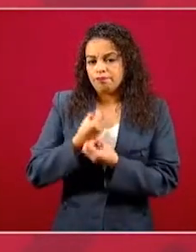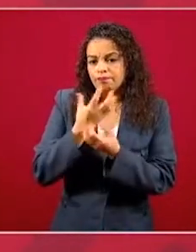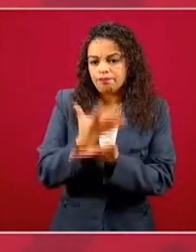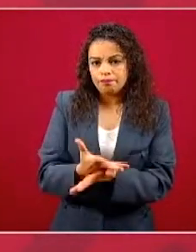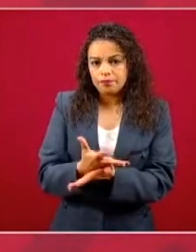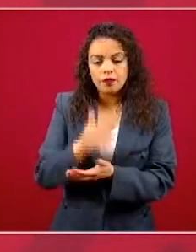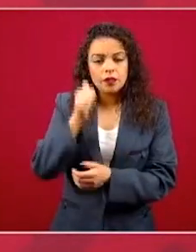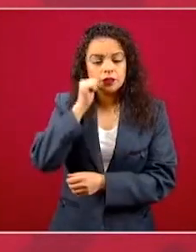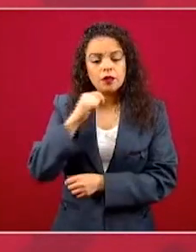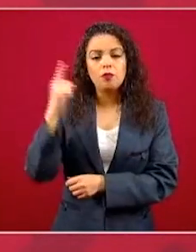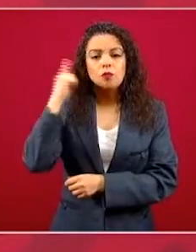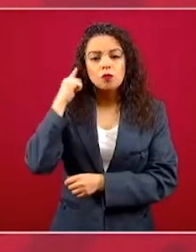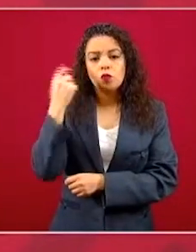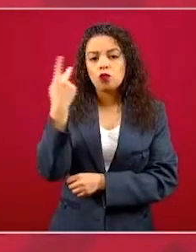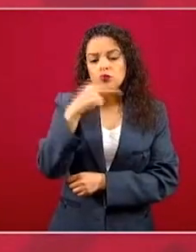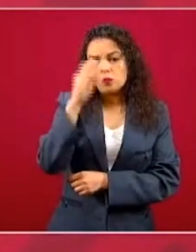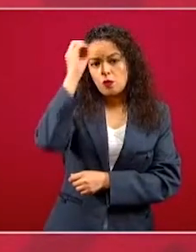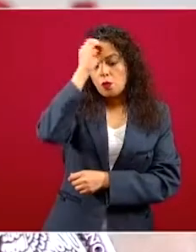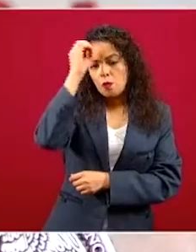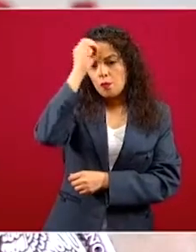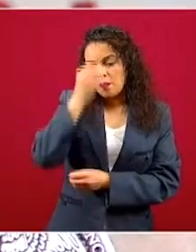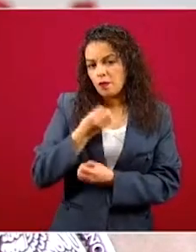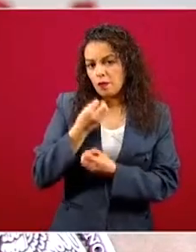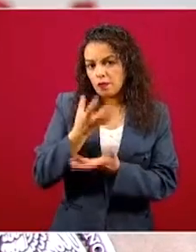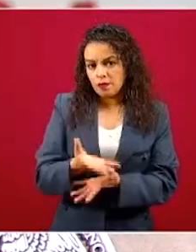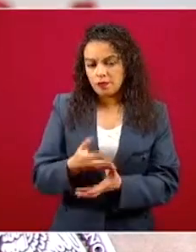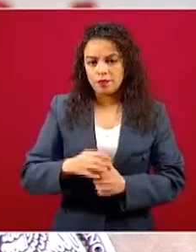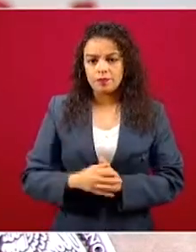tendencias, no hemos tenido